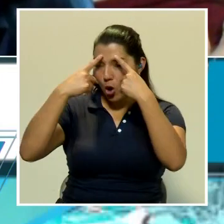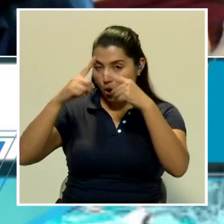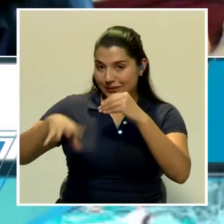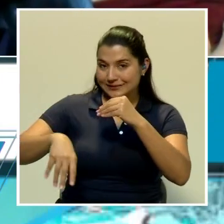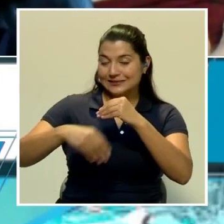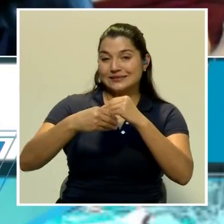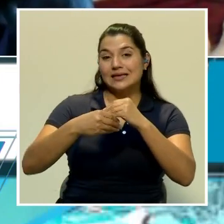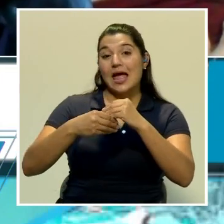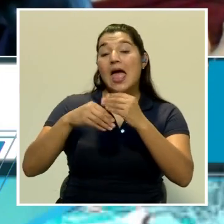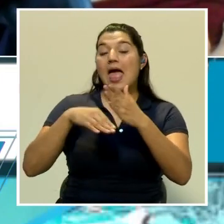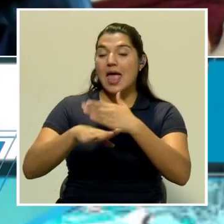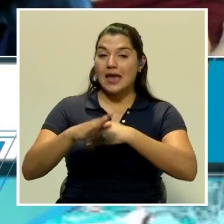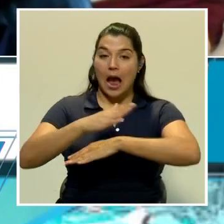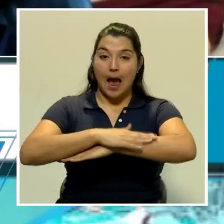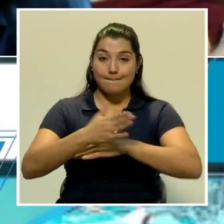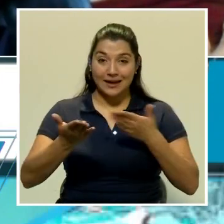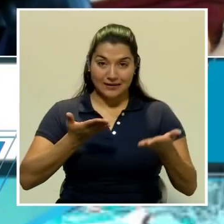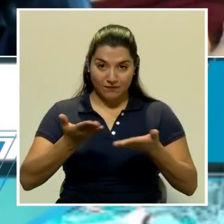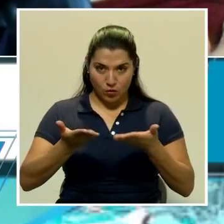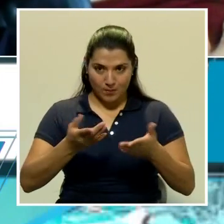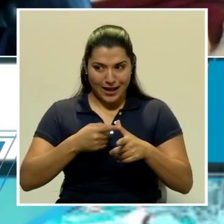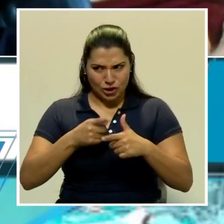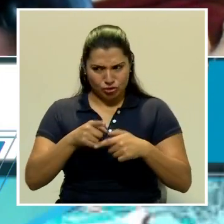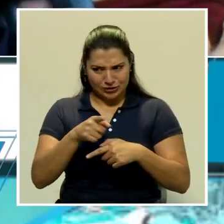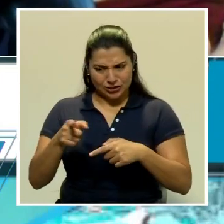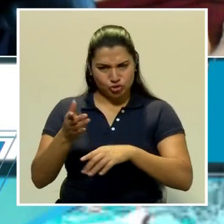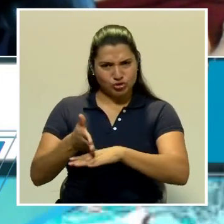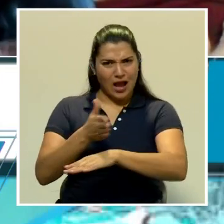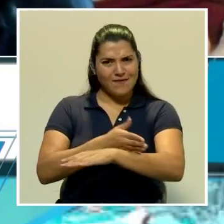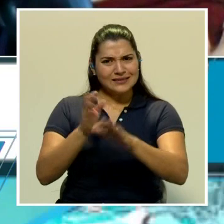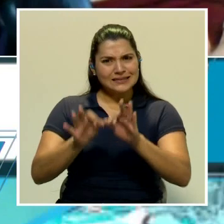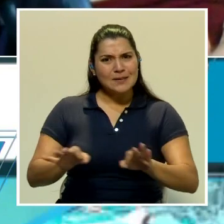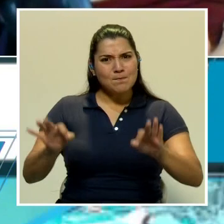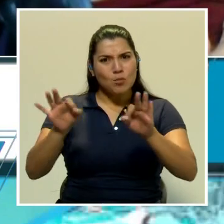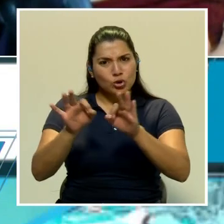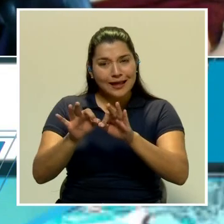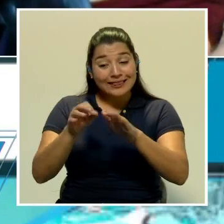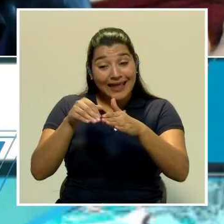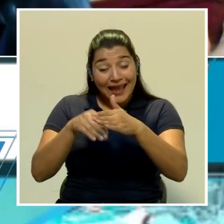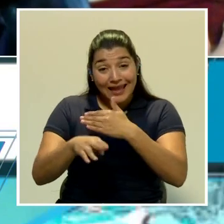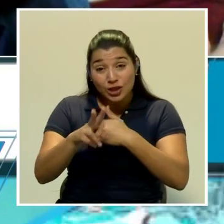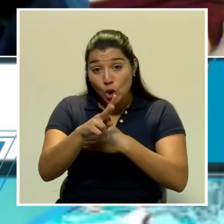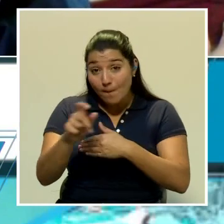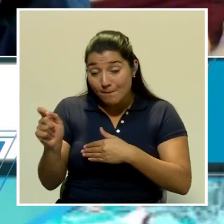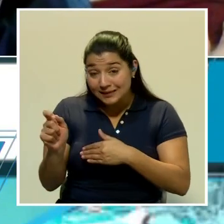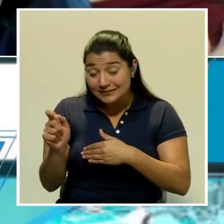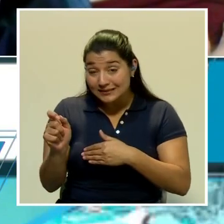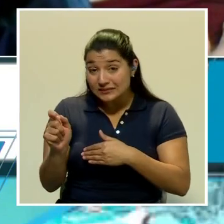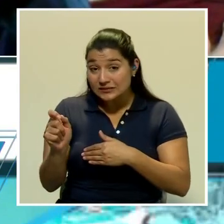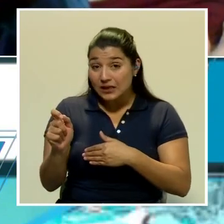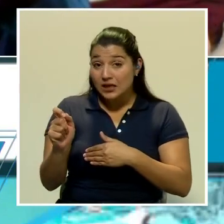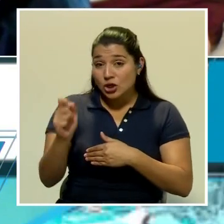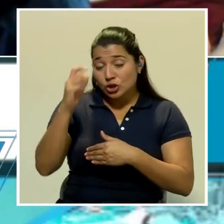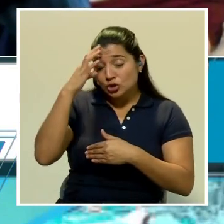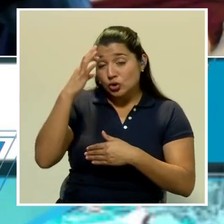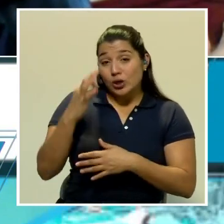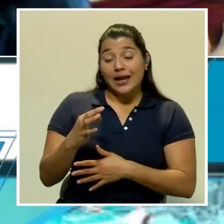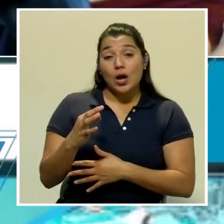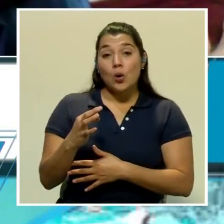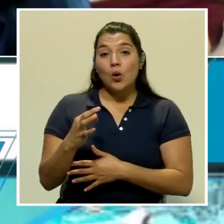la plataforma. Entonces también son avances importantes en menos de 2 meses que yo creo que nos hubiera logrado o